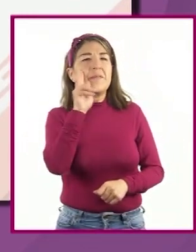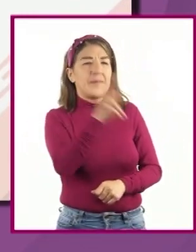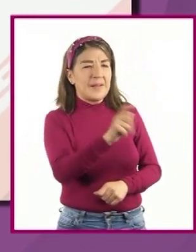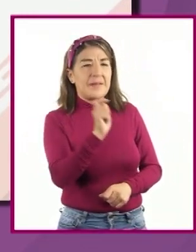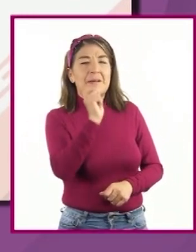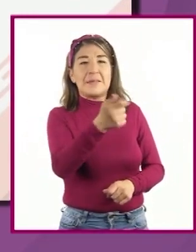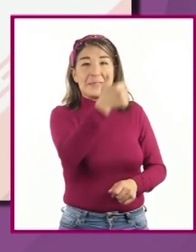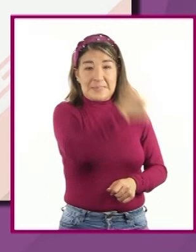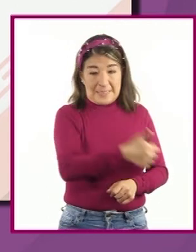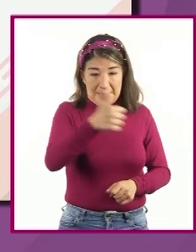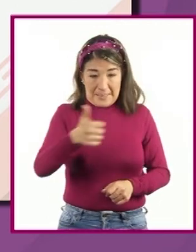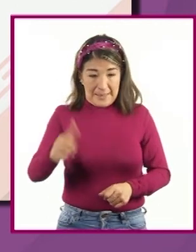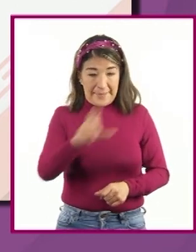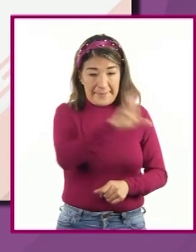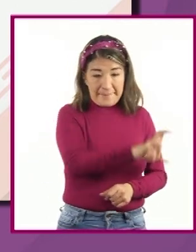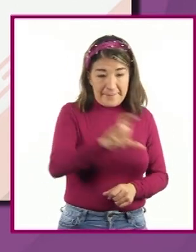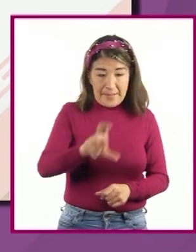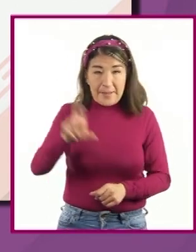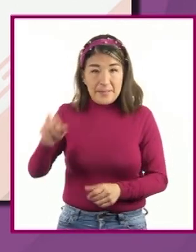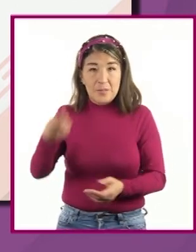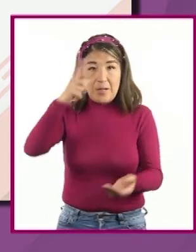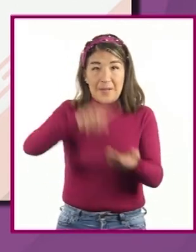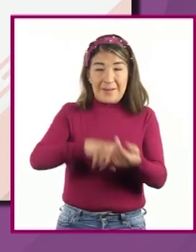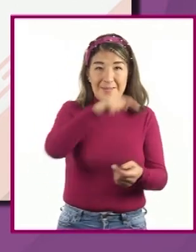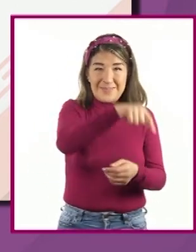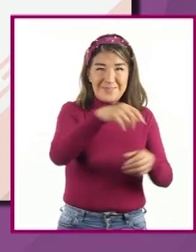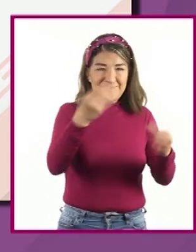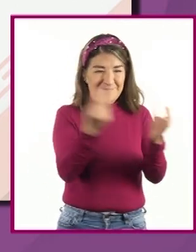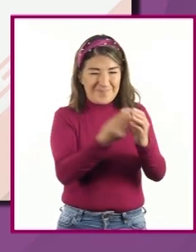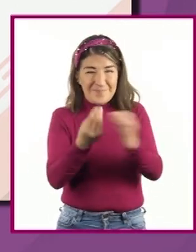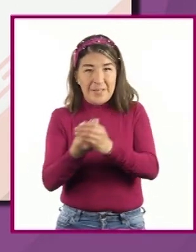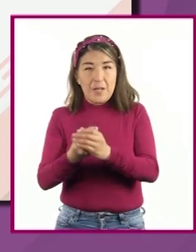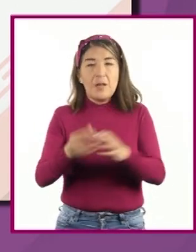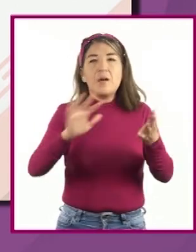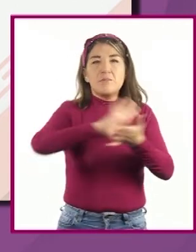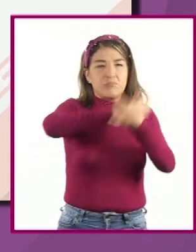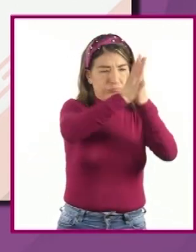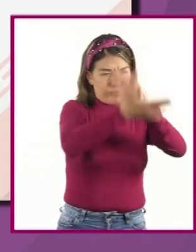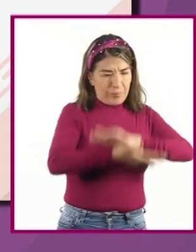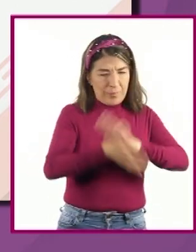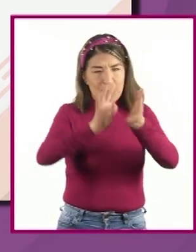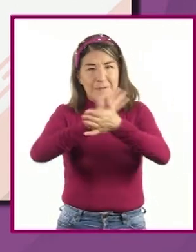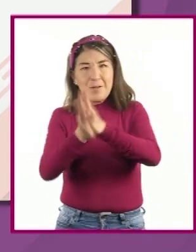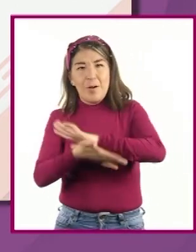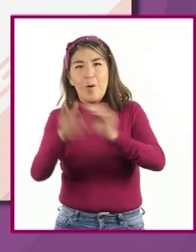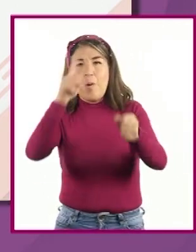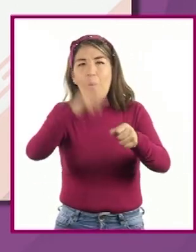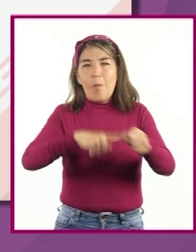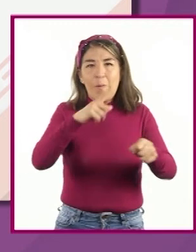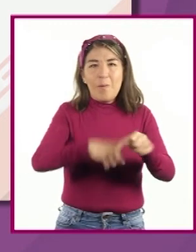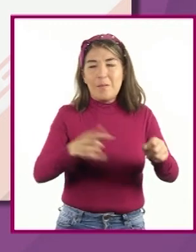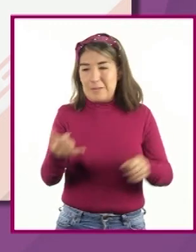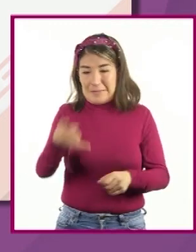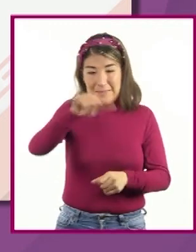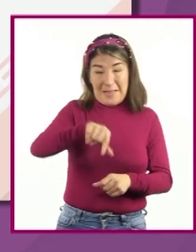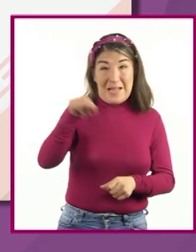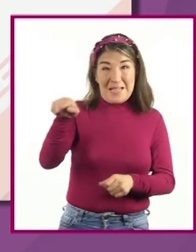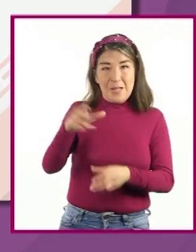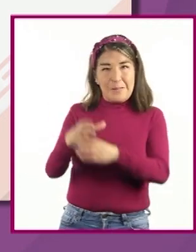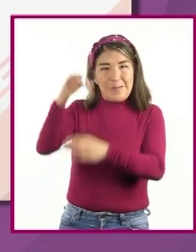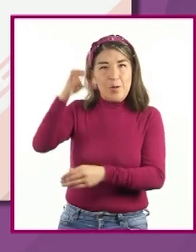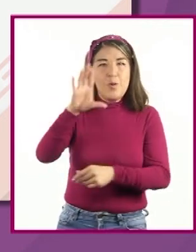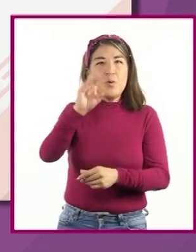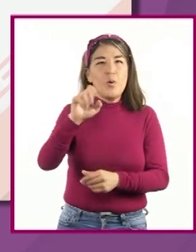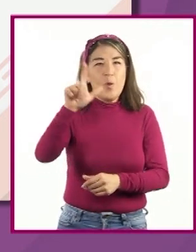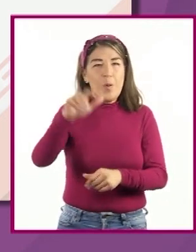cada una de las sustancias contenidas en los vasos fueron cambiando su color al agregar el extracto de col morada.